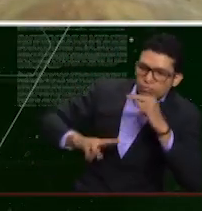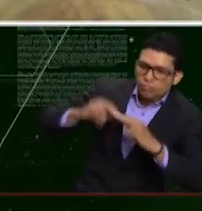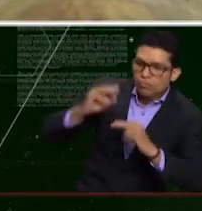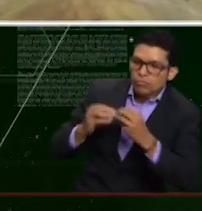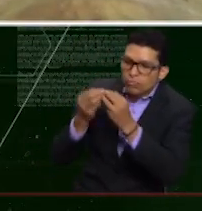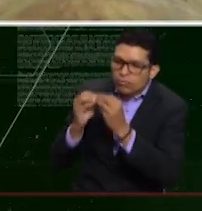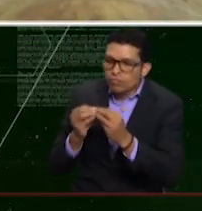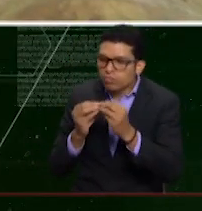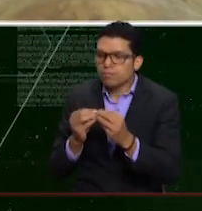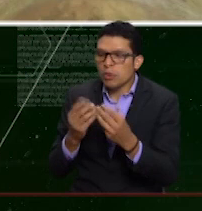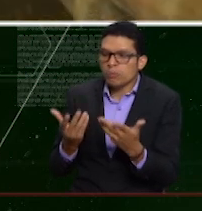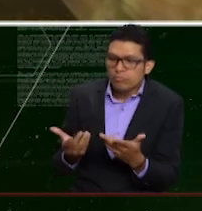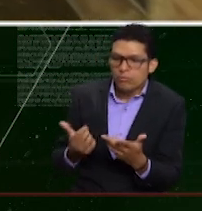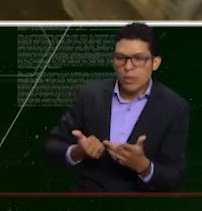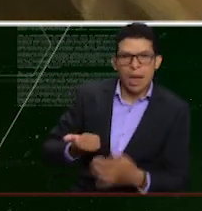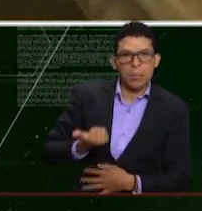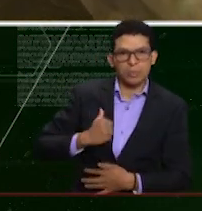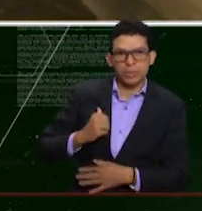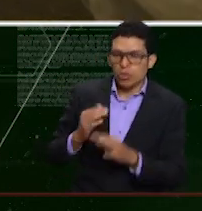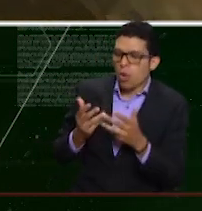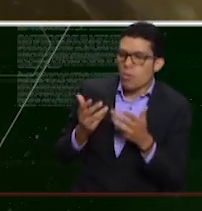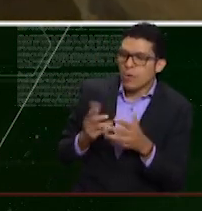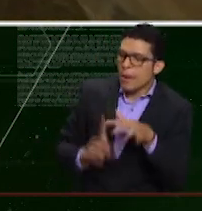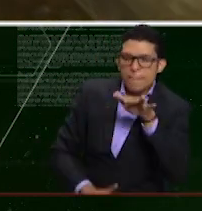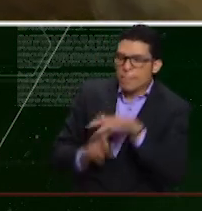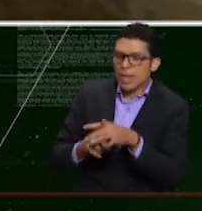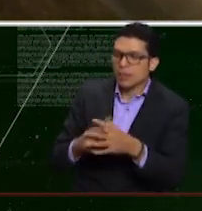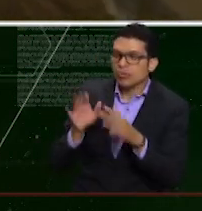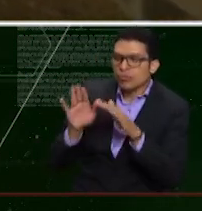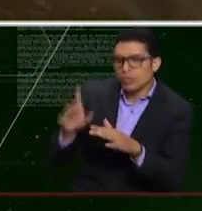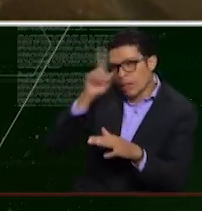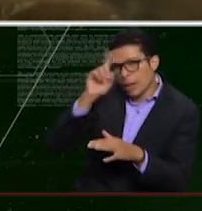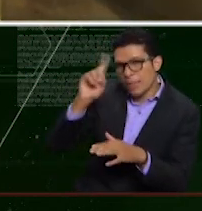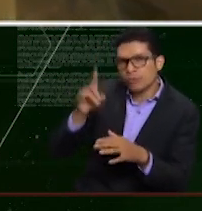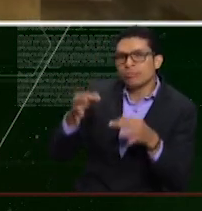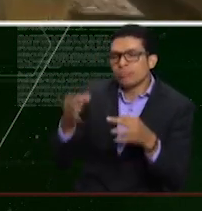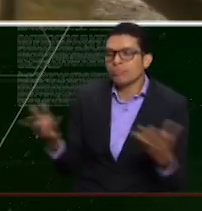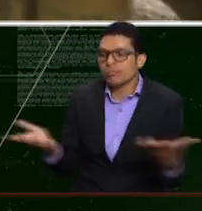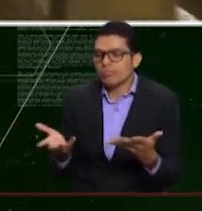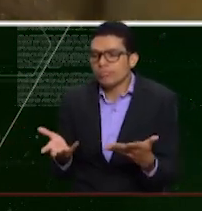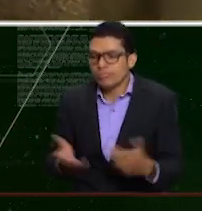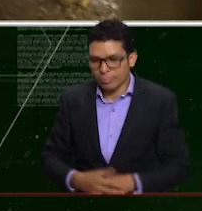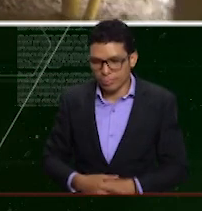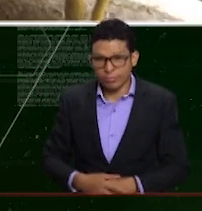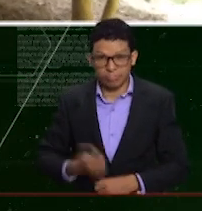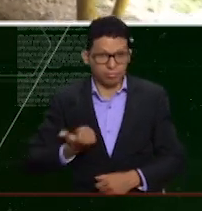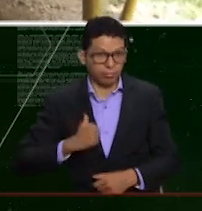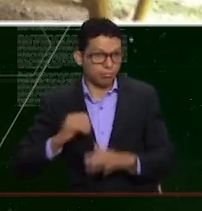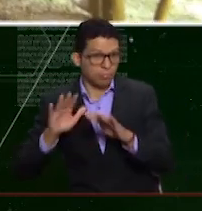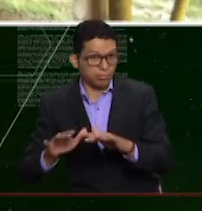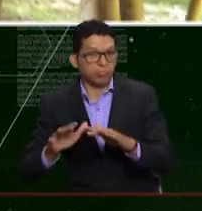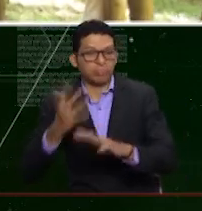la trazabilidad desde el aprovechamiento forestal. O sea, desde dónde adquirió la madera, si la adquirió de un aprovechamiento